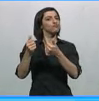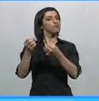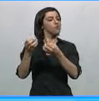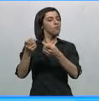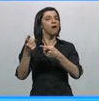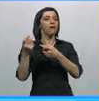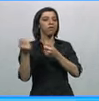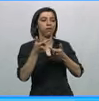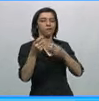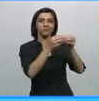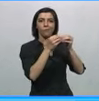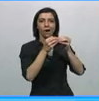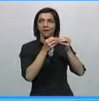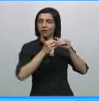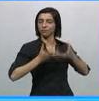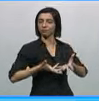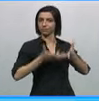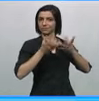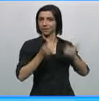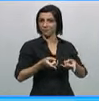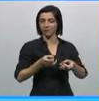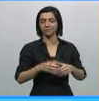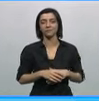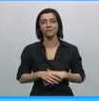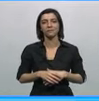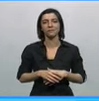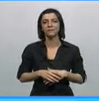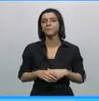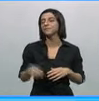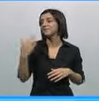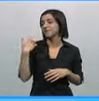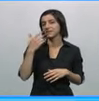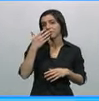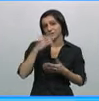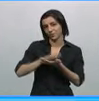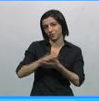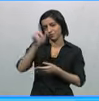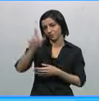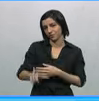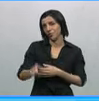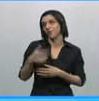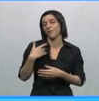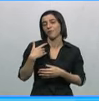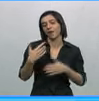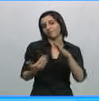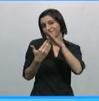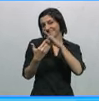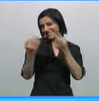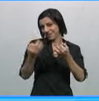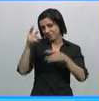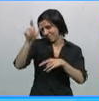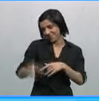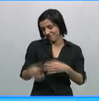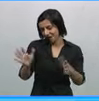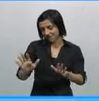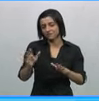realmente inteligente y de jerarquía. Patón, recién hablabas de líderes, Ortigoza seguro que es uno de ellos en ese plantel. Ahora, de acuerdo a tu